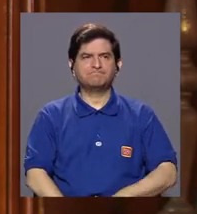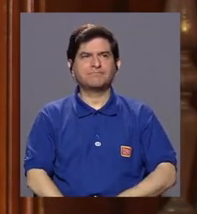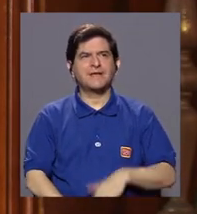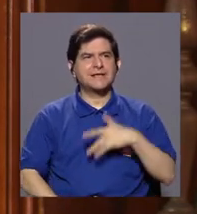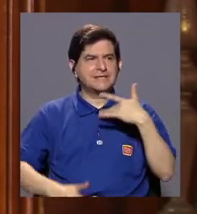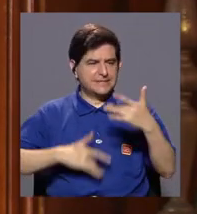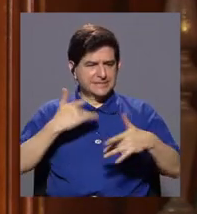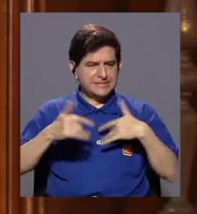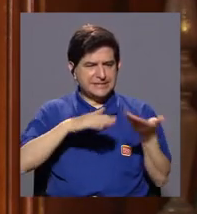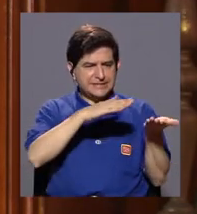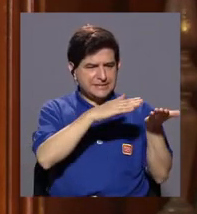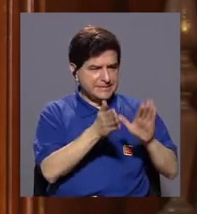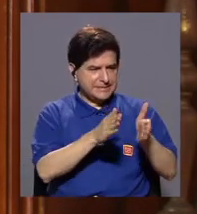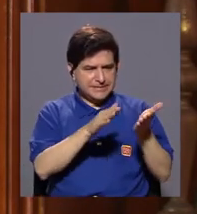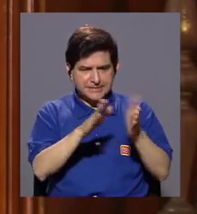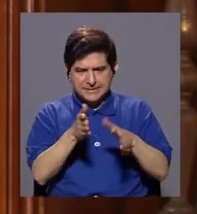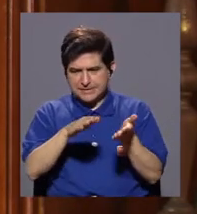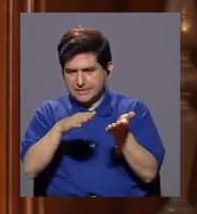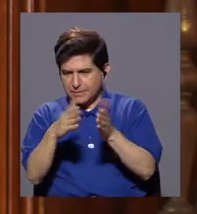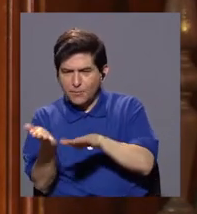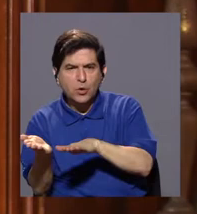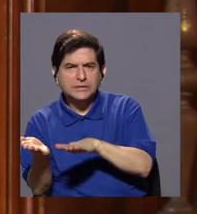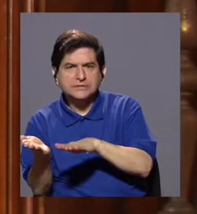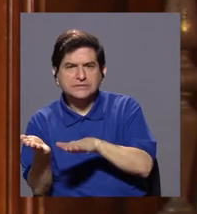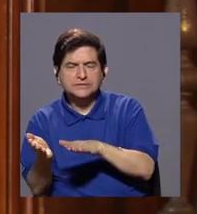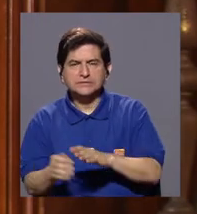sentimos que estas muertes